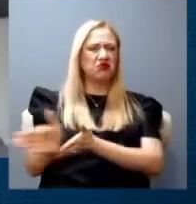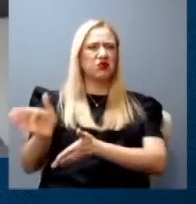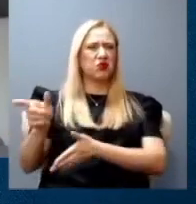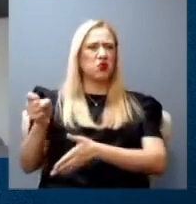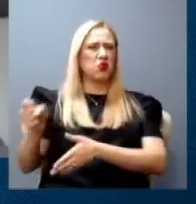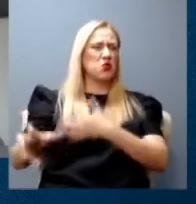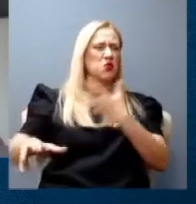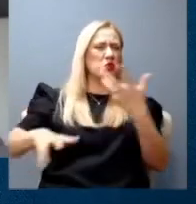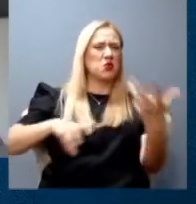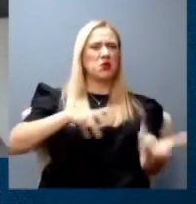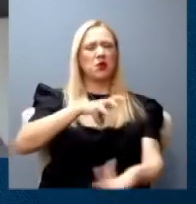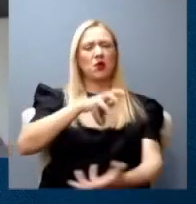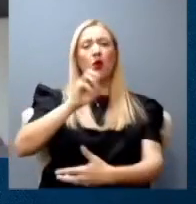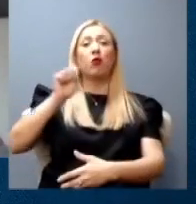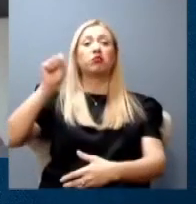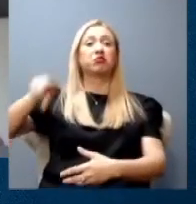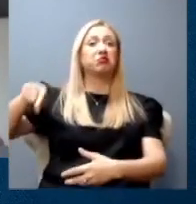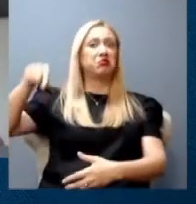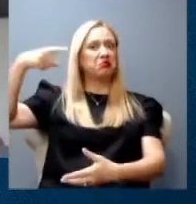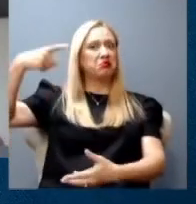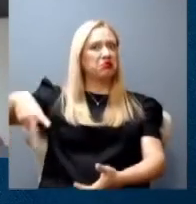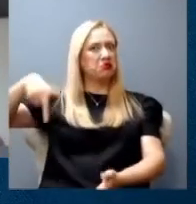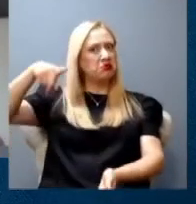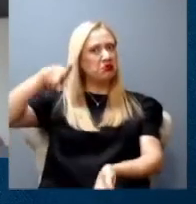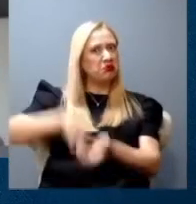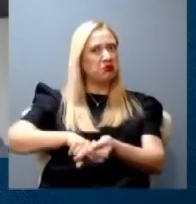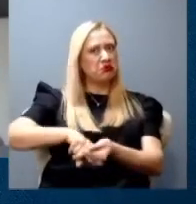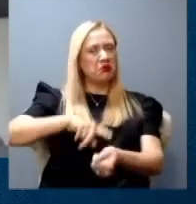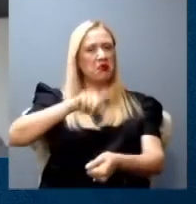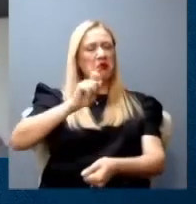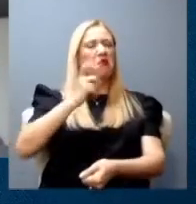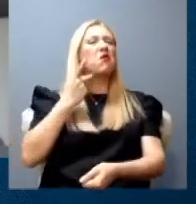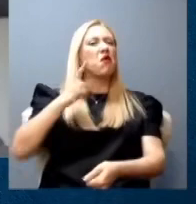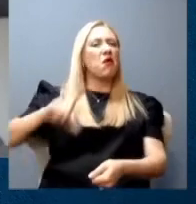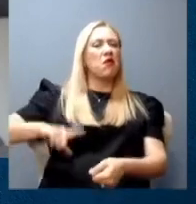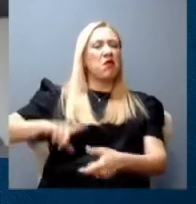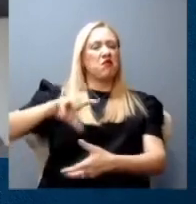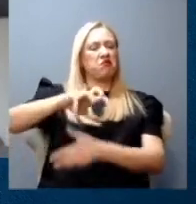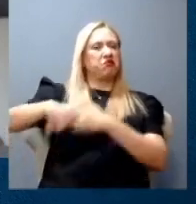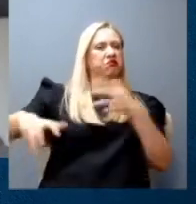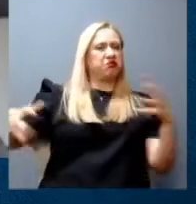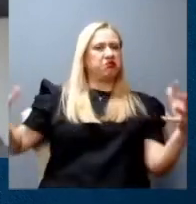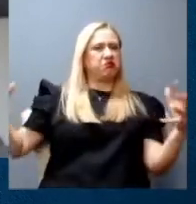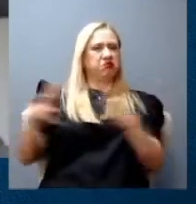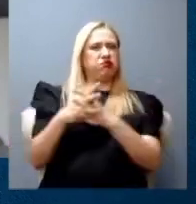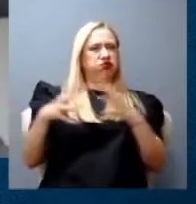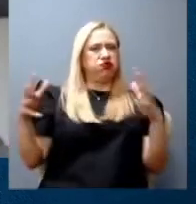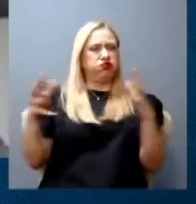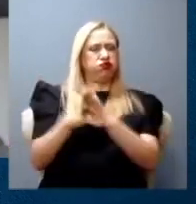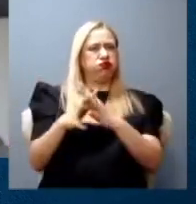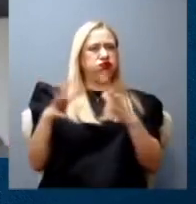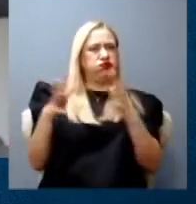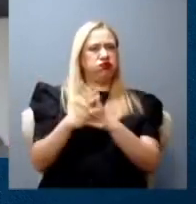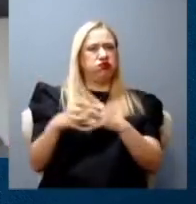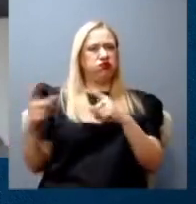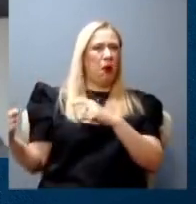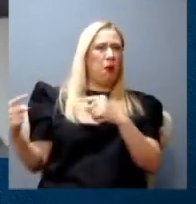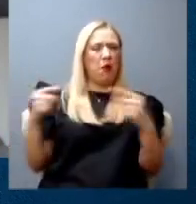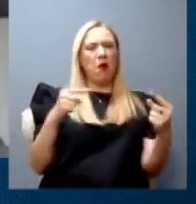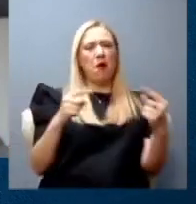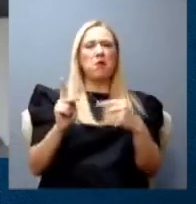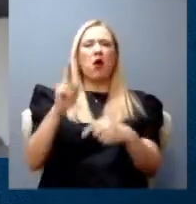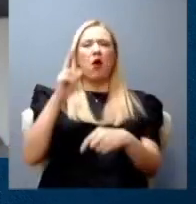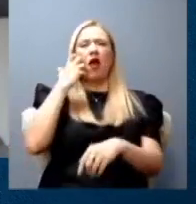a una democracia, sino estamos hablando de transiciones de conflictos armados internos, en la mayoría de los casos,